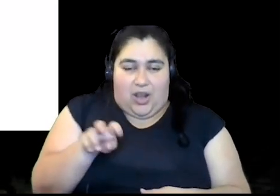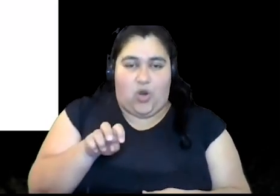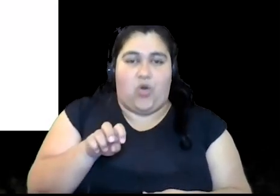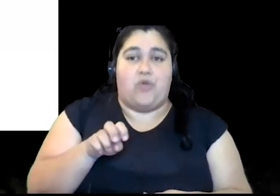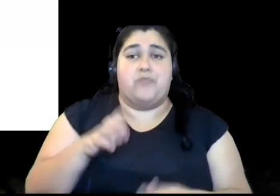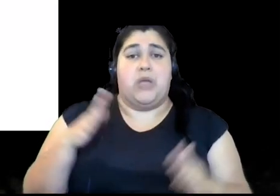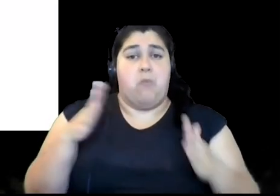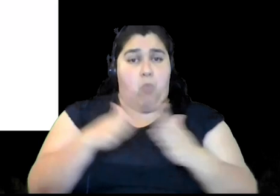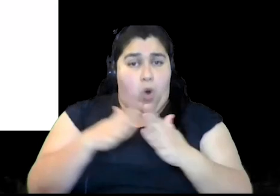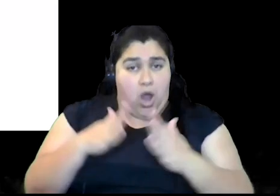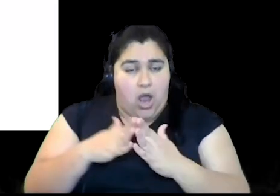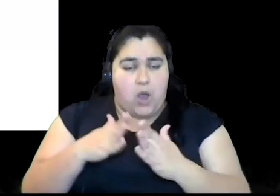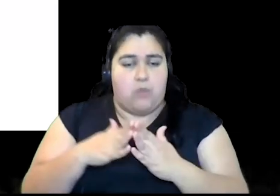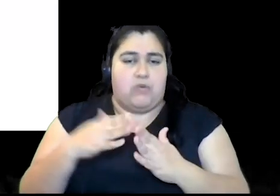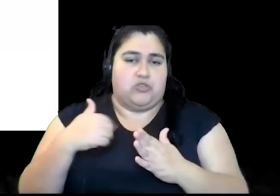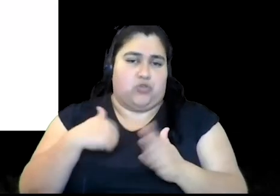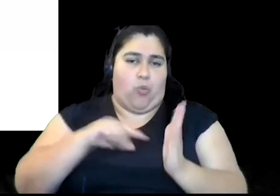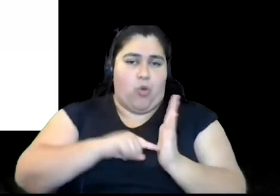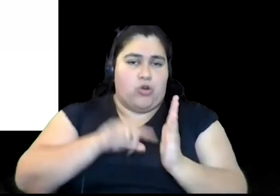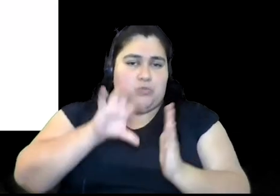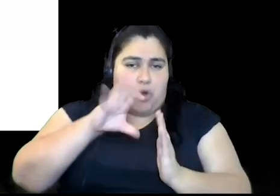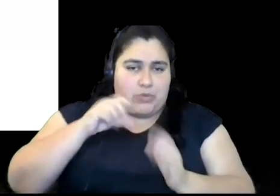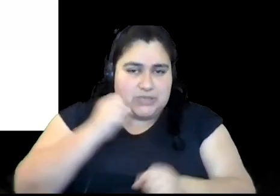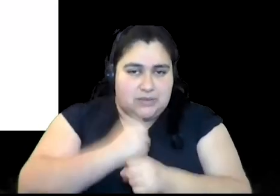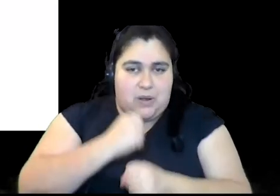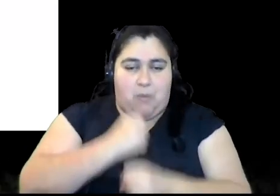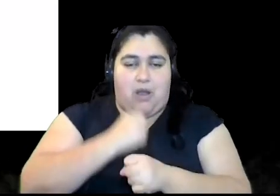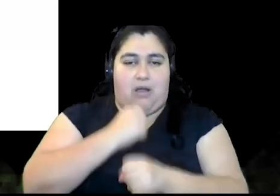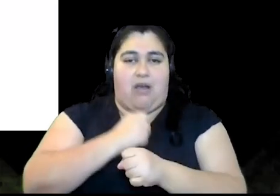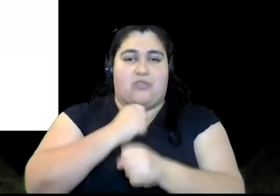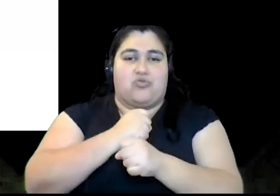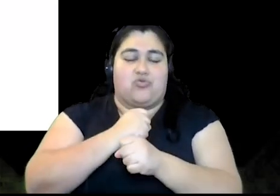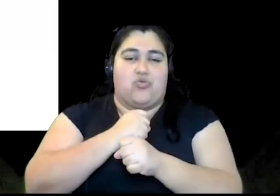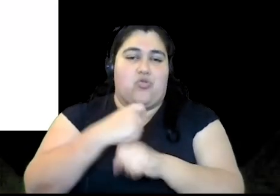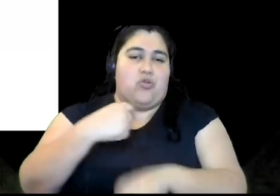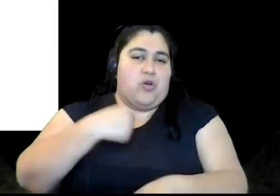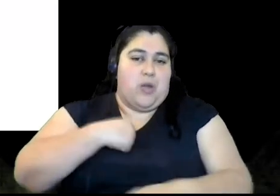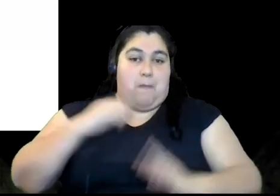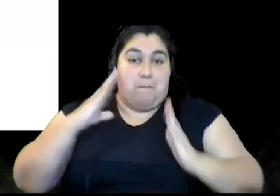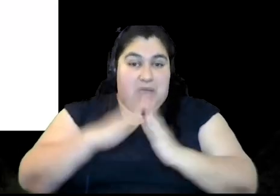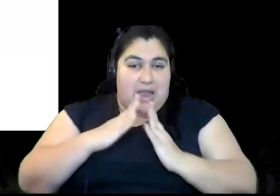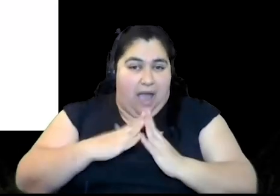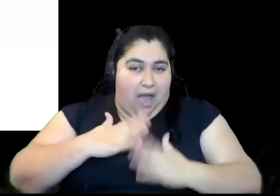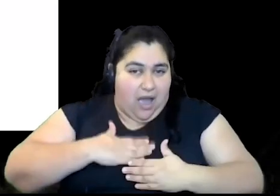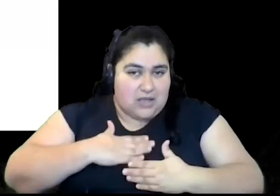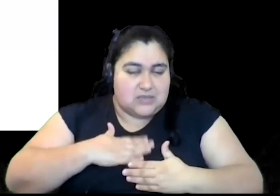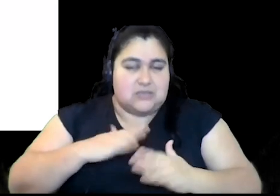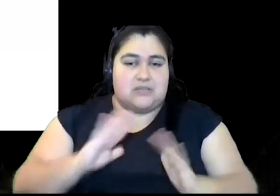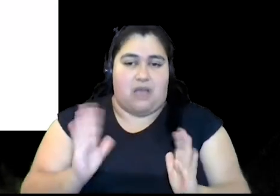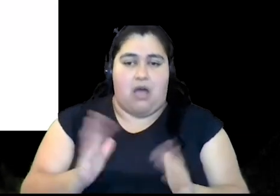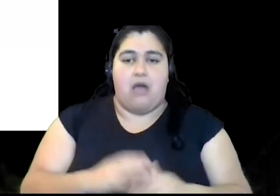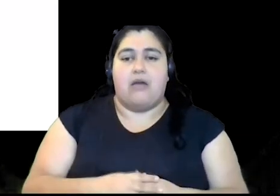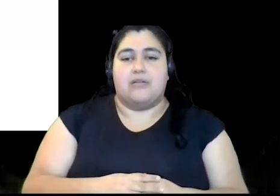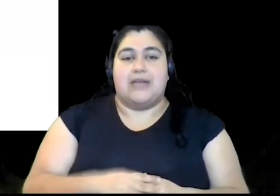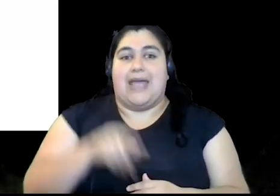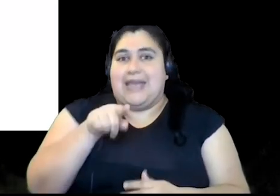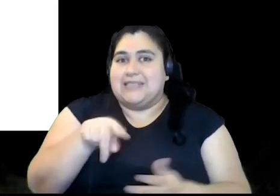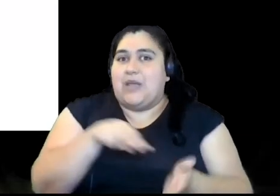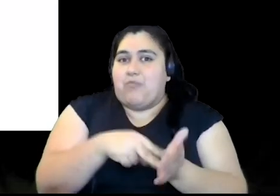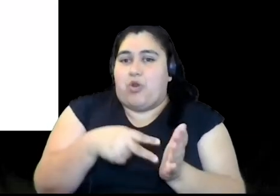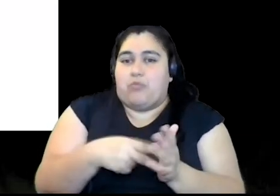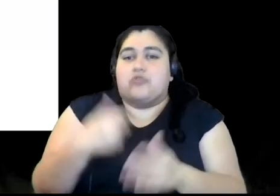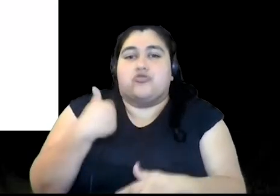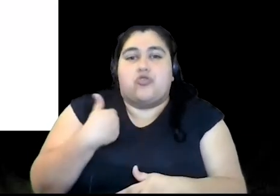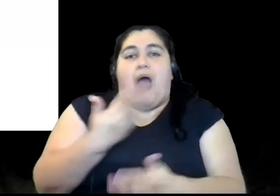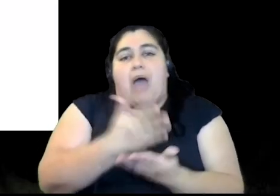inmueble porque estoy trabajando en Buenos Aires y tengo mi casa habitación o tengo un, y acá viene el problema,